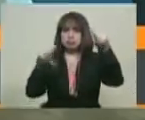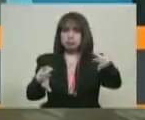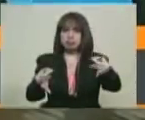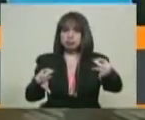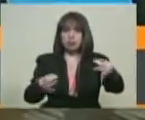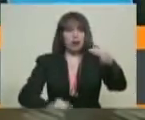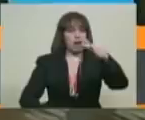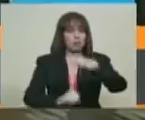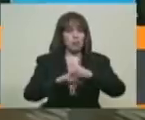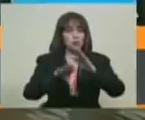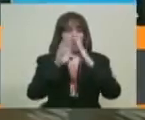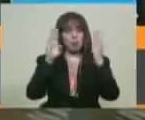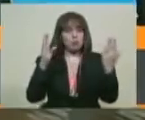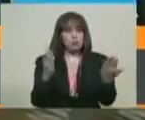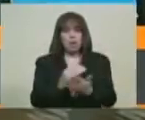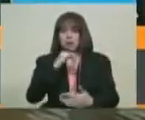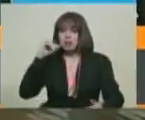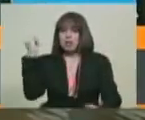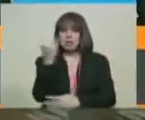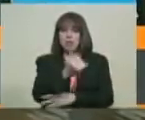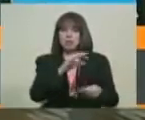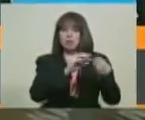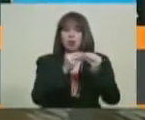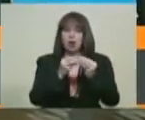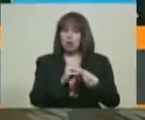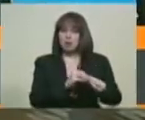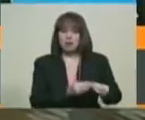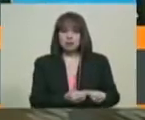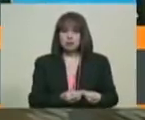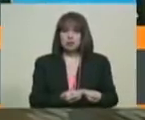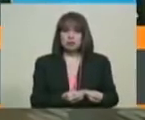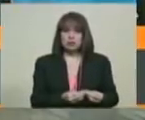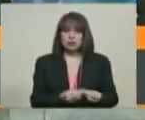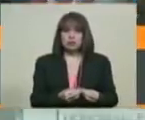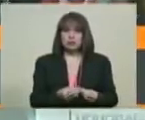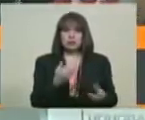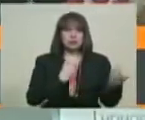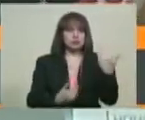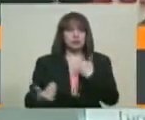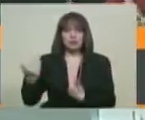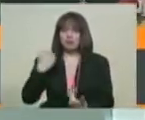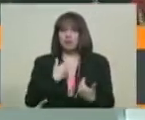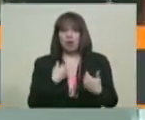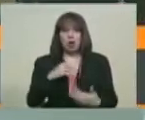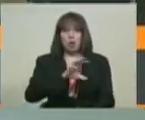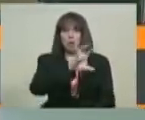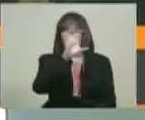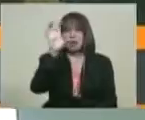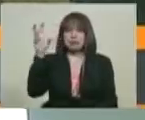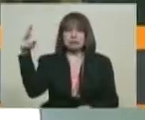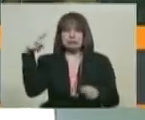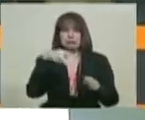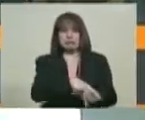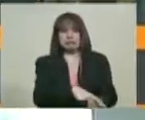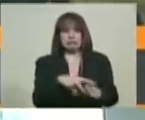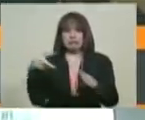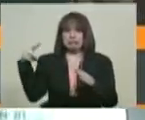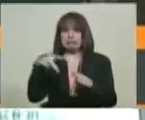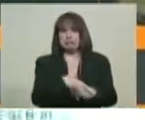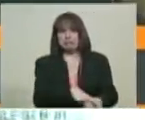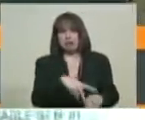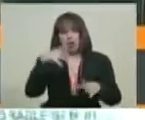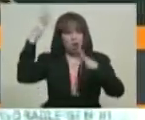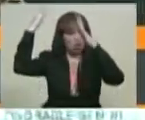mundial la demanda por las reparaciones de los países víctimas del